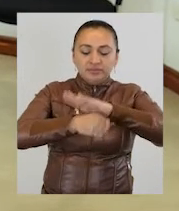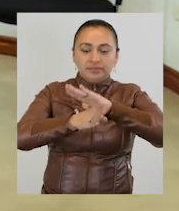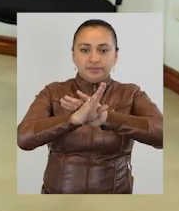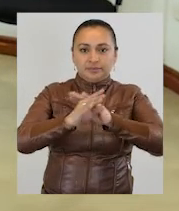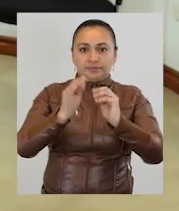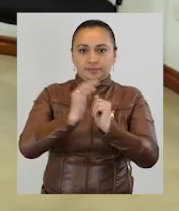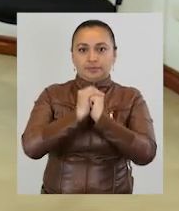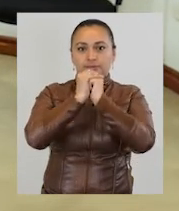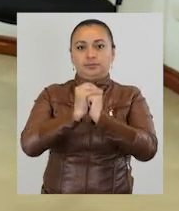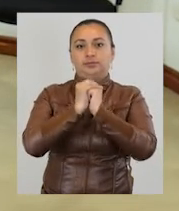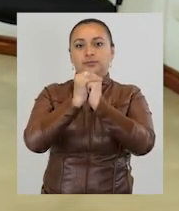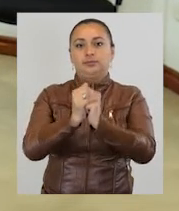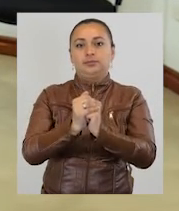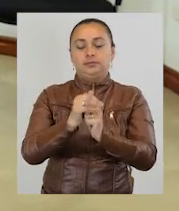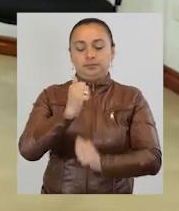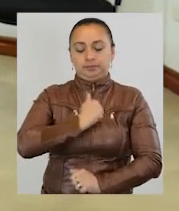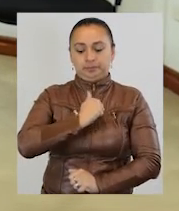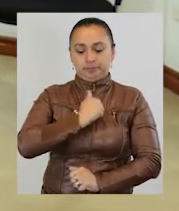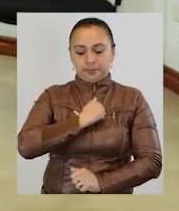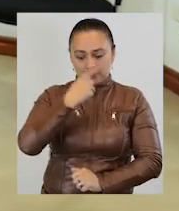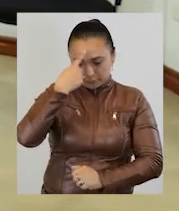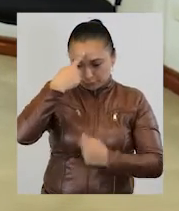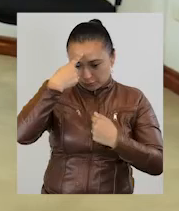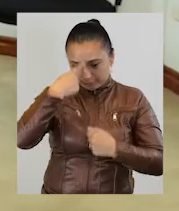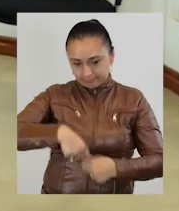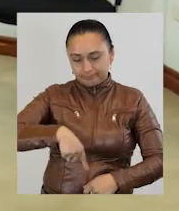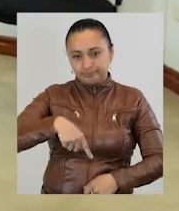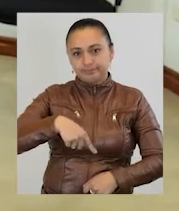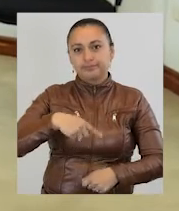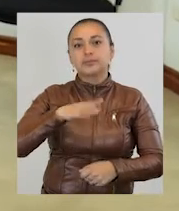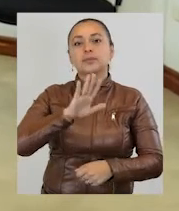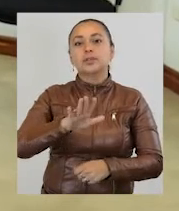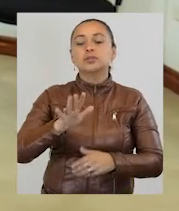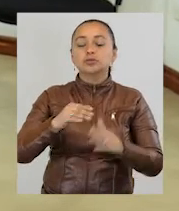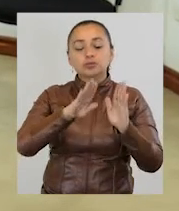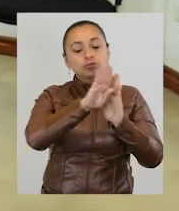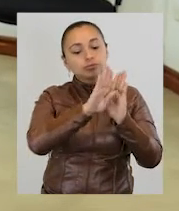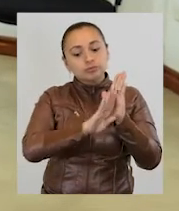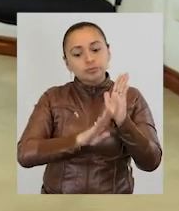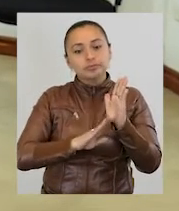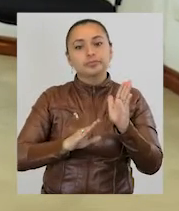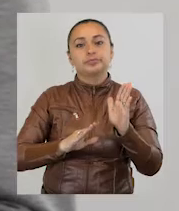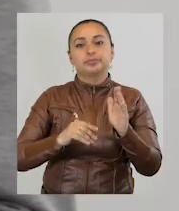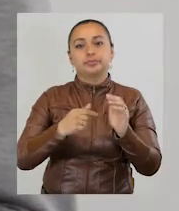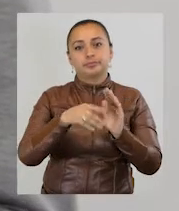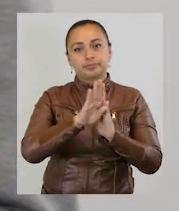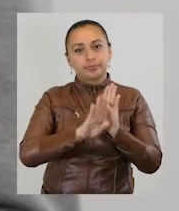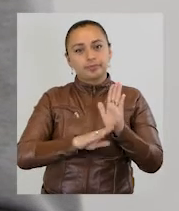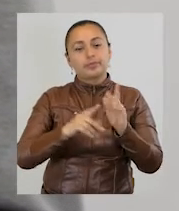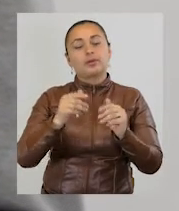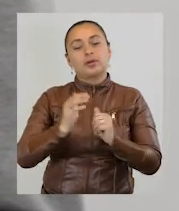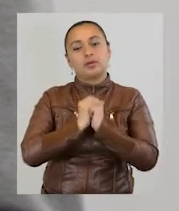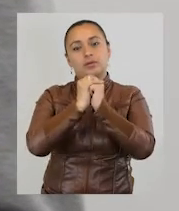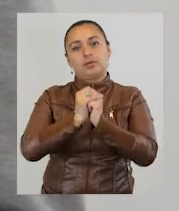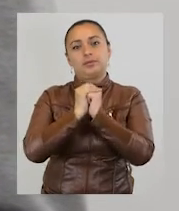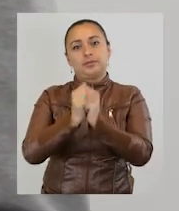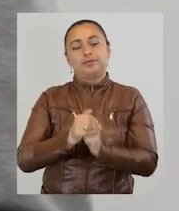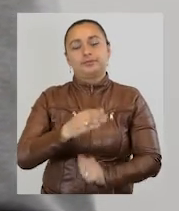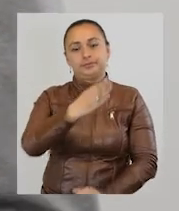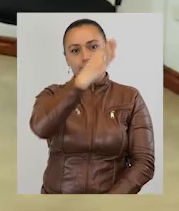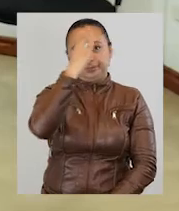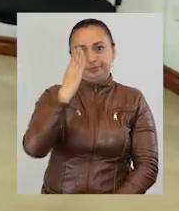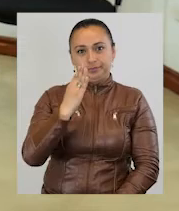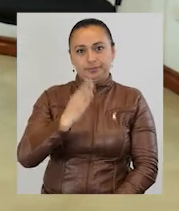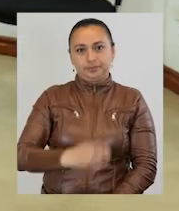ayude a avanzar en la oración y la penitencia, en un seguimiento más sincero de Jesucristo, de su Evangelio, roguemos